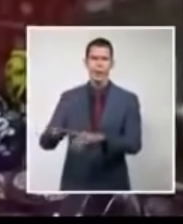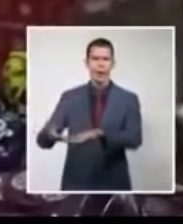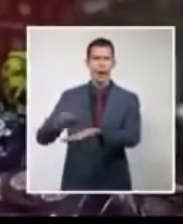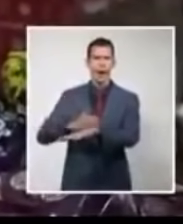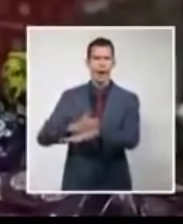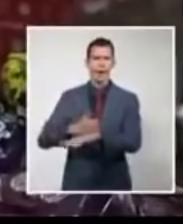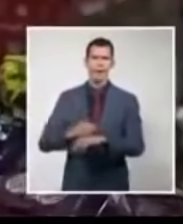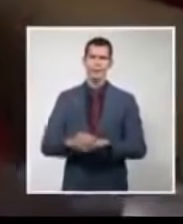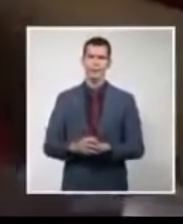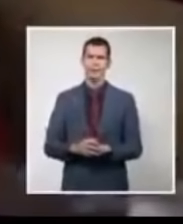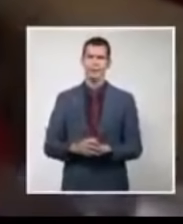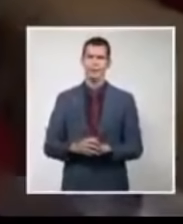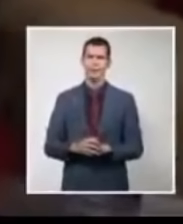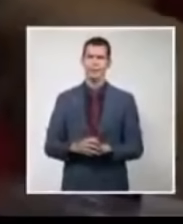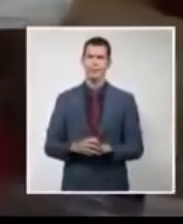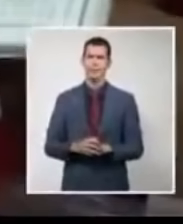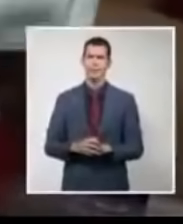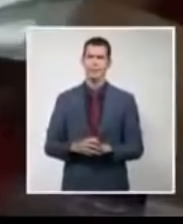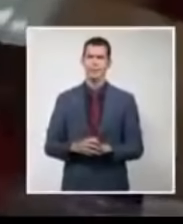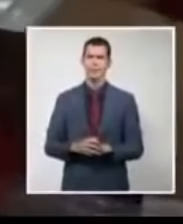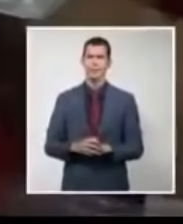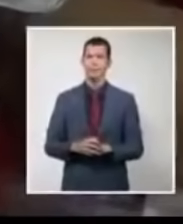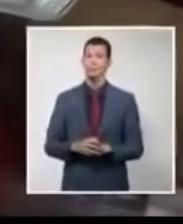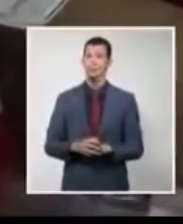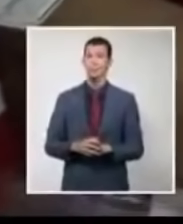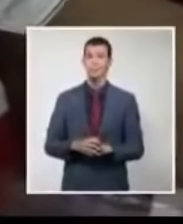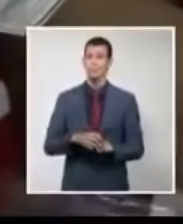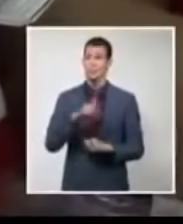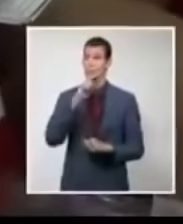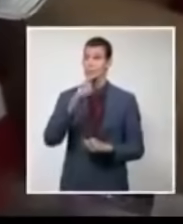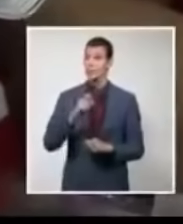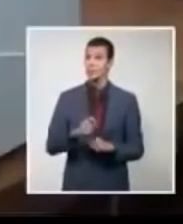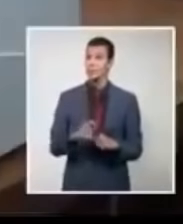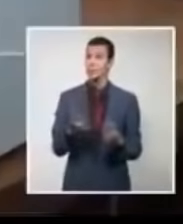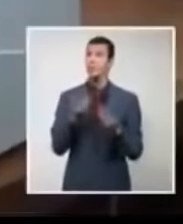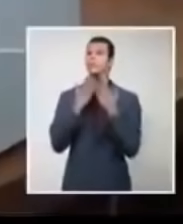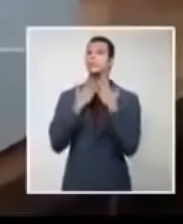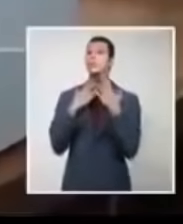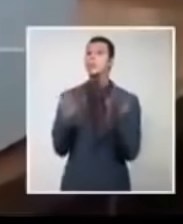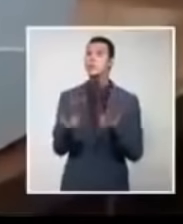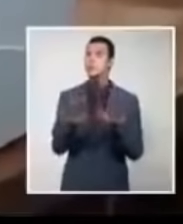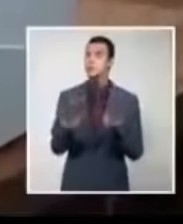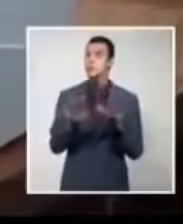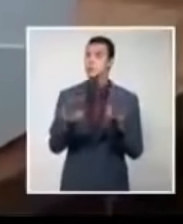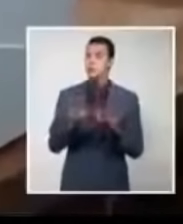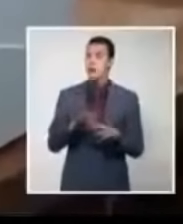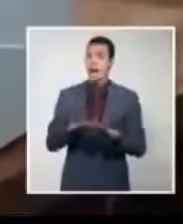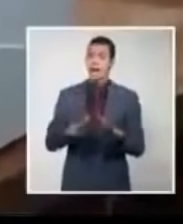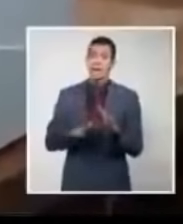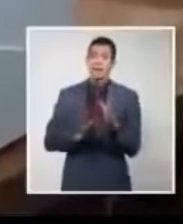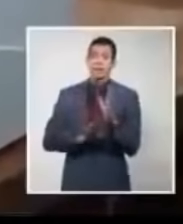se le fue la mano algo que es posible cuando la avaricia rompe el saco